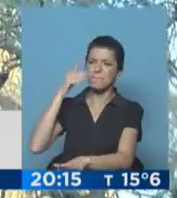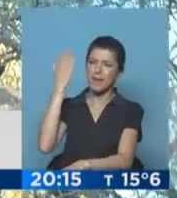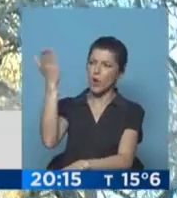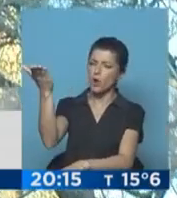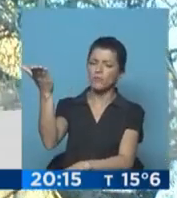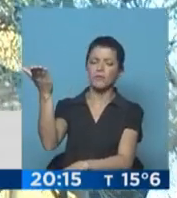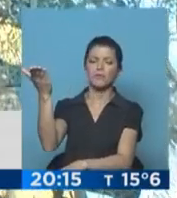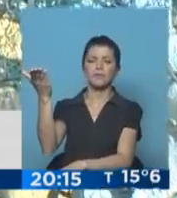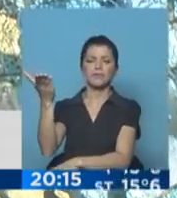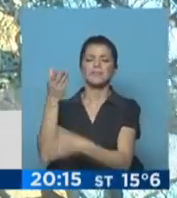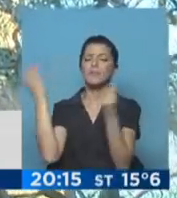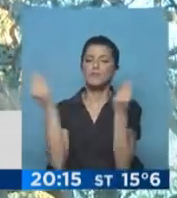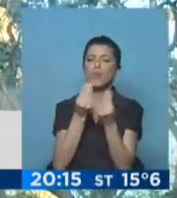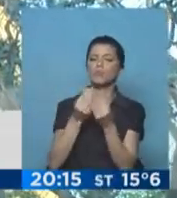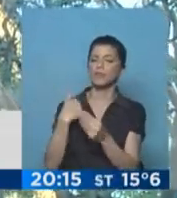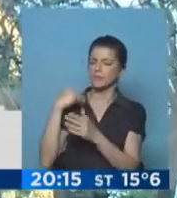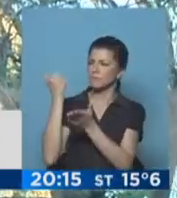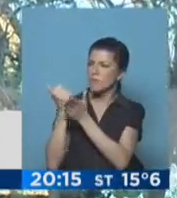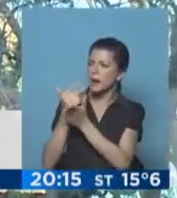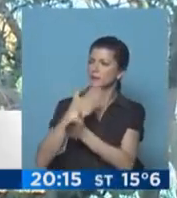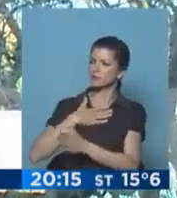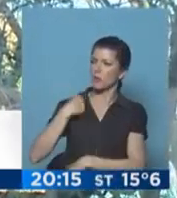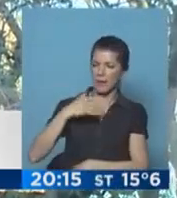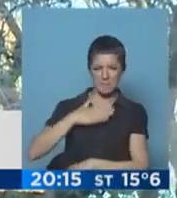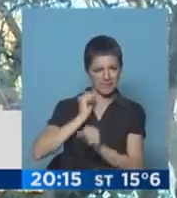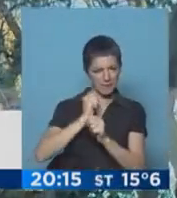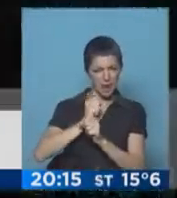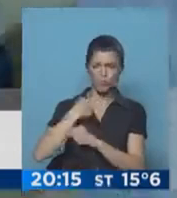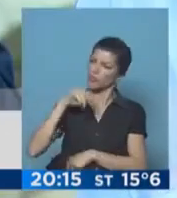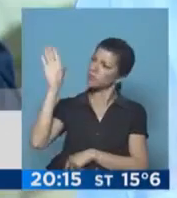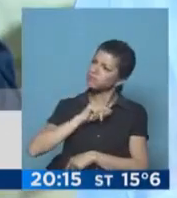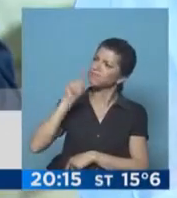marcó varias guías para mí en la tarea que estoy llevando adelante.